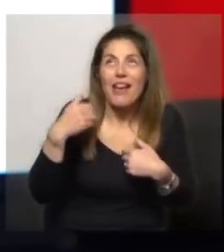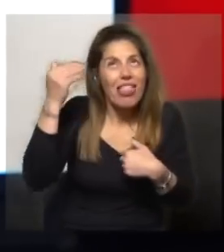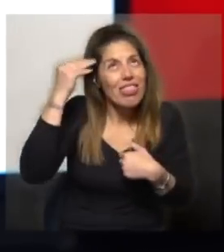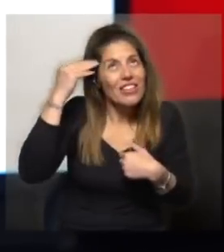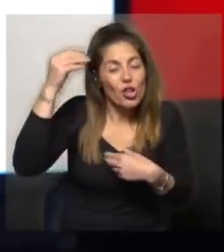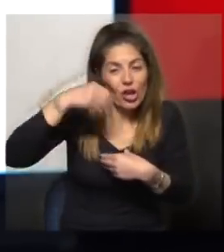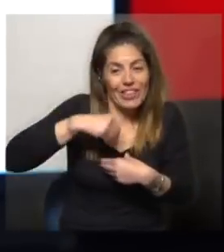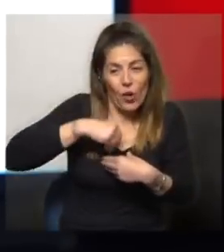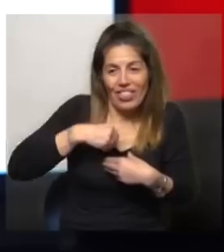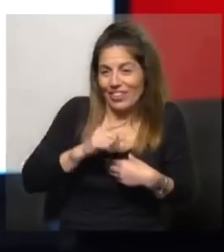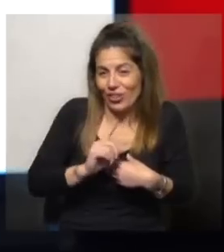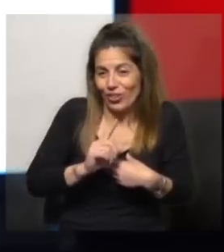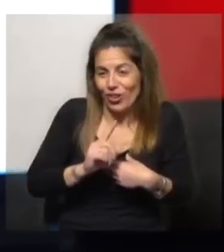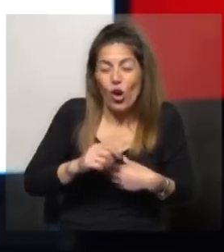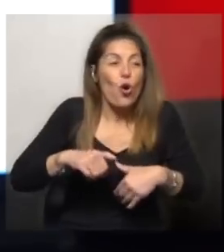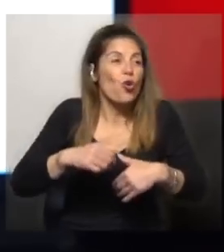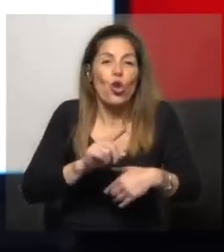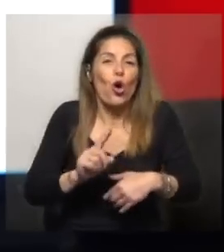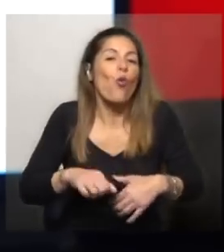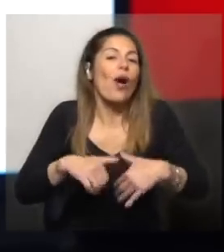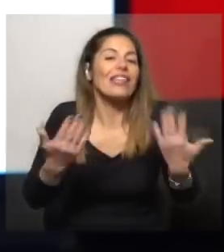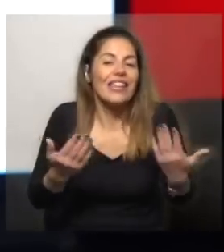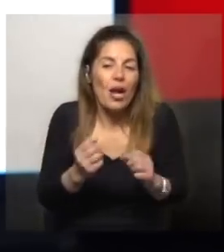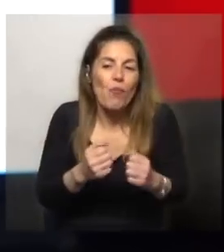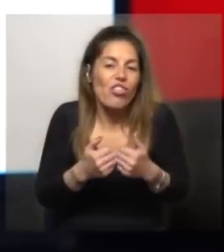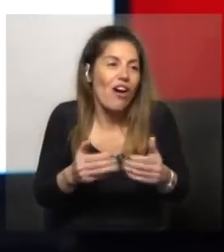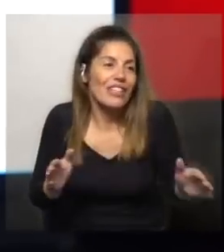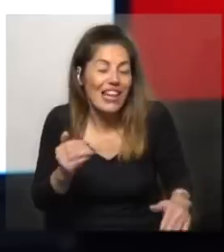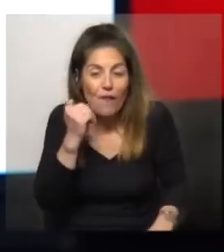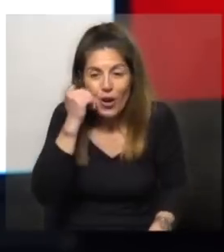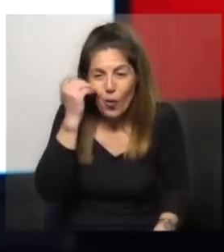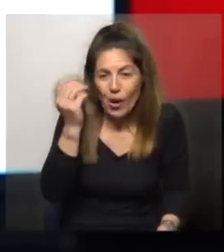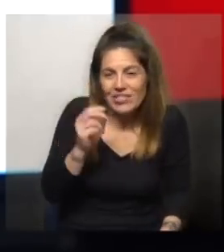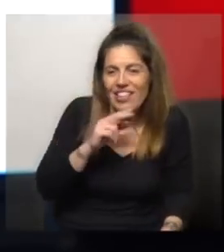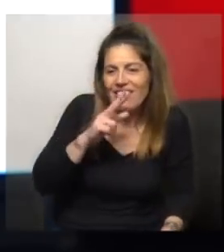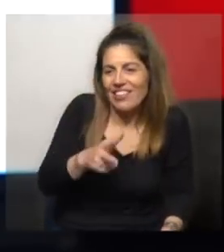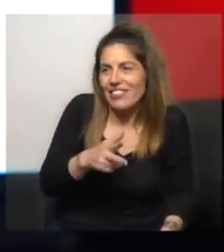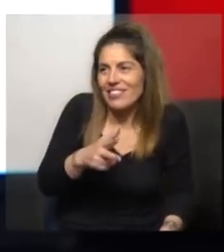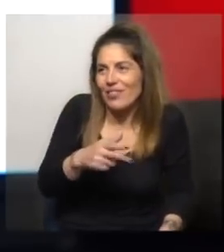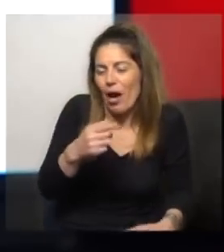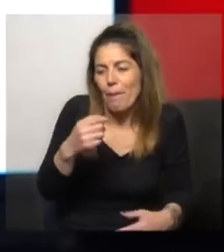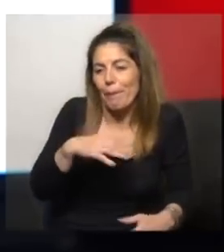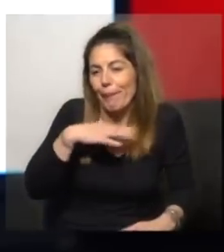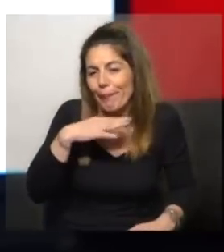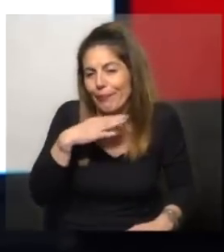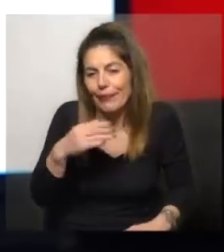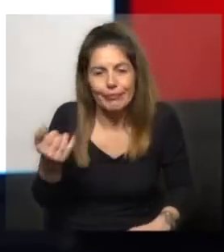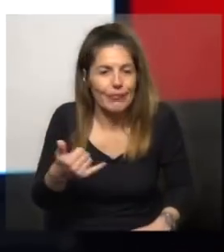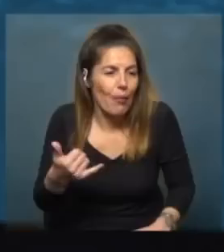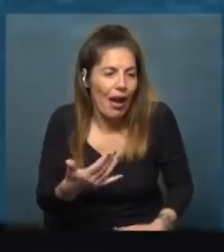estoy pensando adentro o no con cualquiera logro abrir este las vergüenzas que a veces te da decir una estupidez y tirarlo